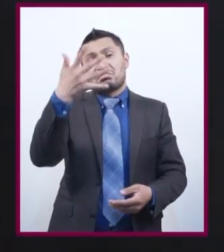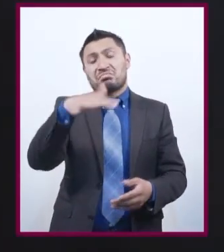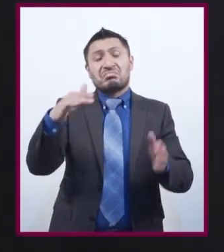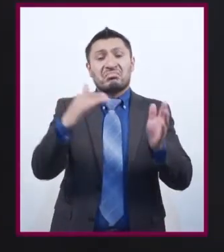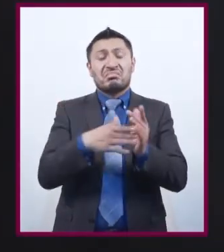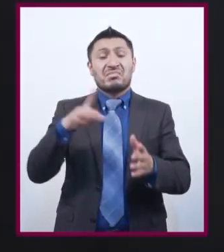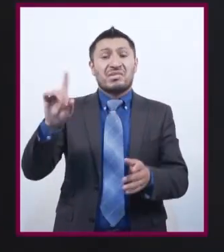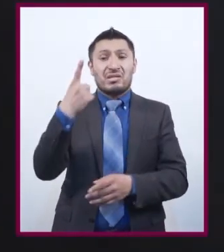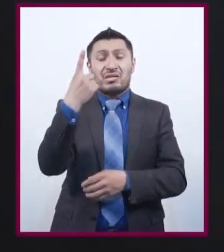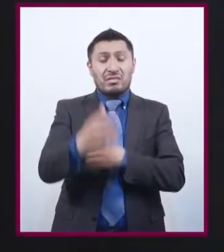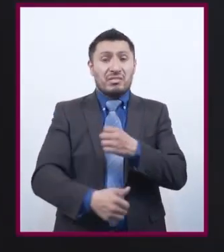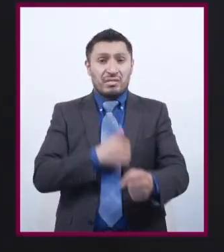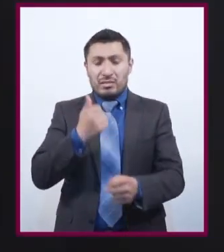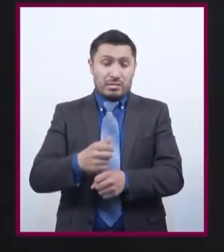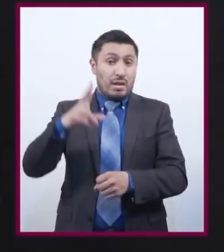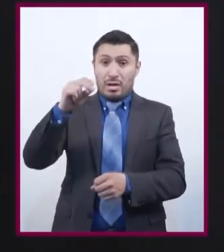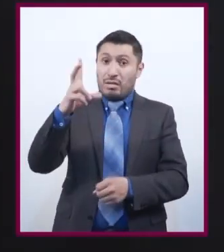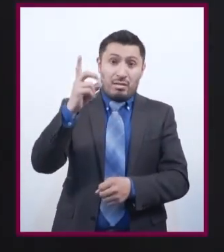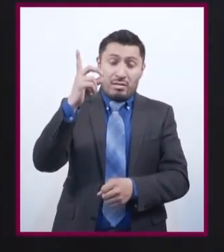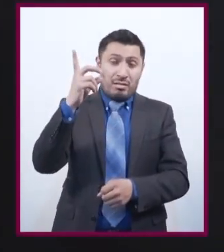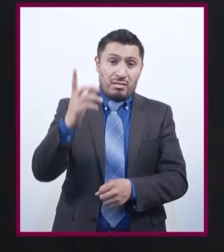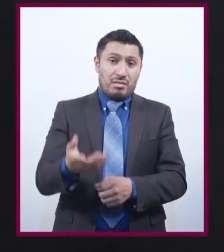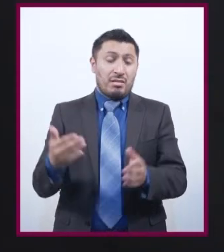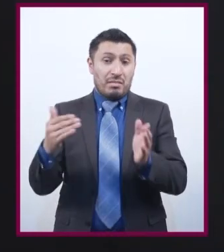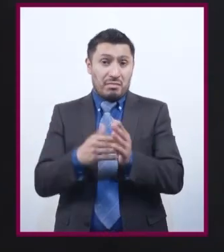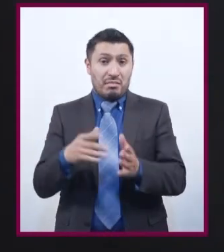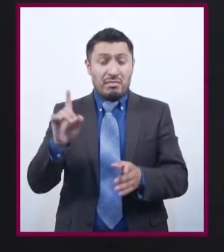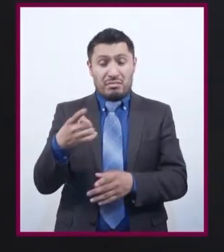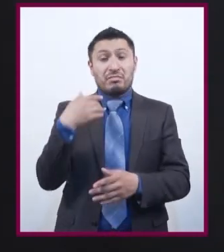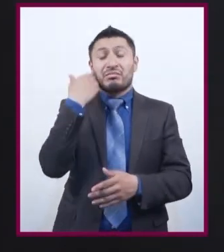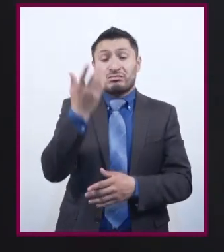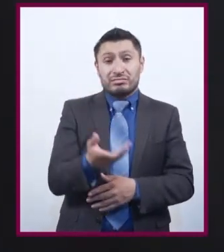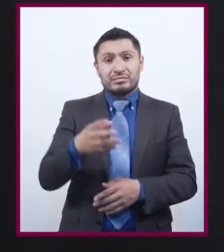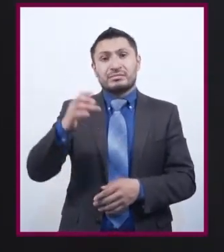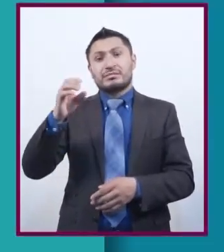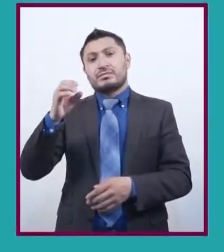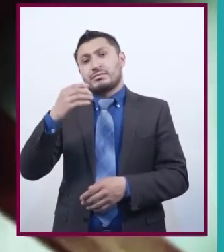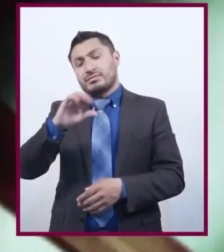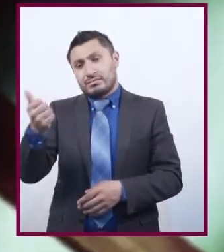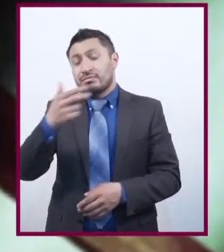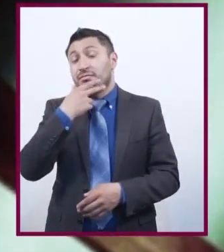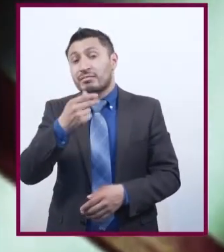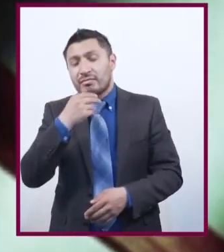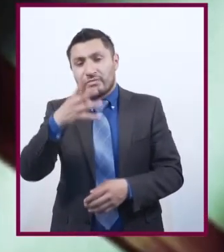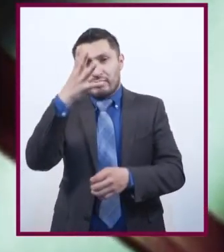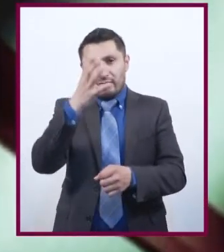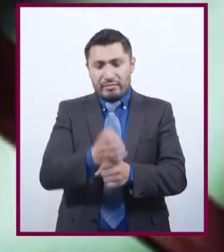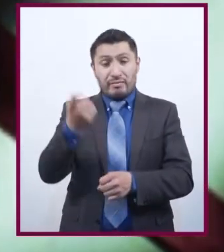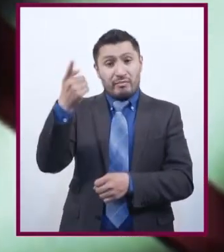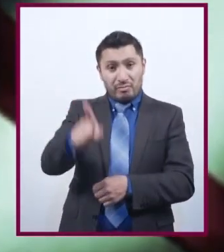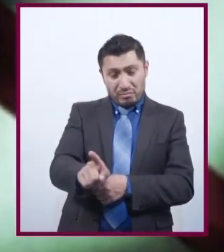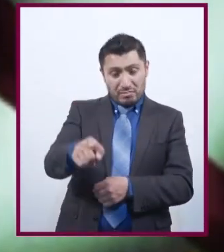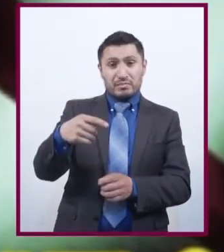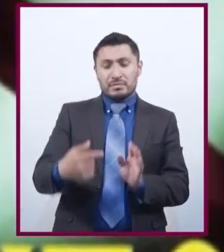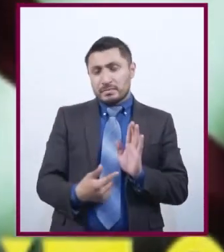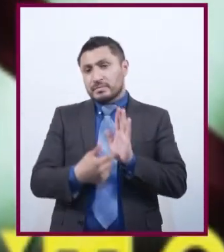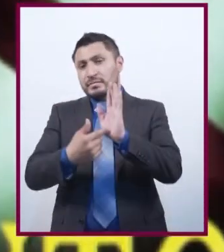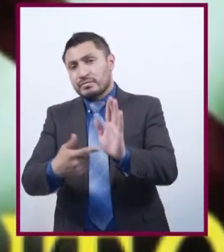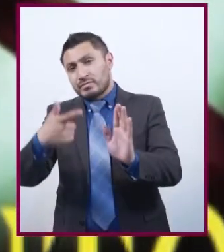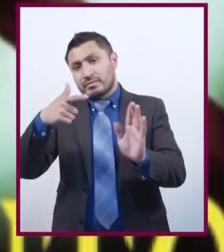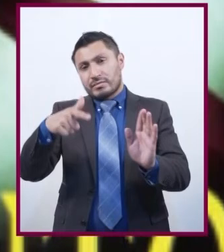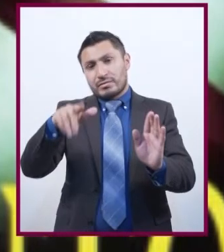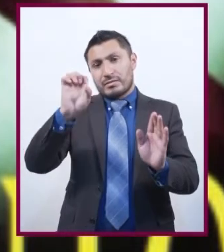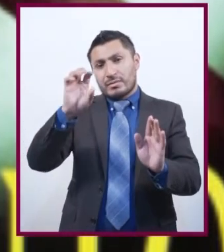recibiría era solamente de 10 mil dólares al año en lugar de los 30.000 que él esperaba y orson welles en su película el cuarto